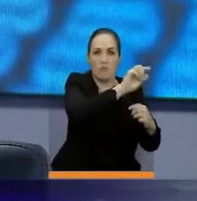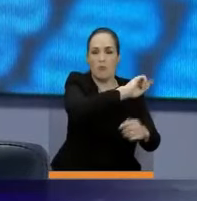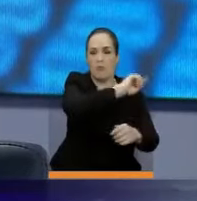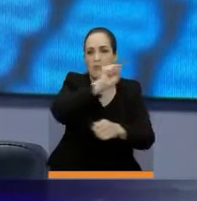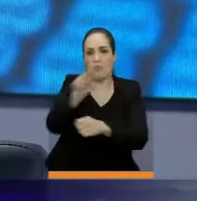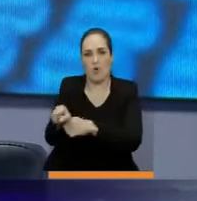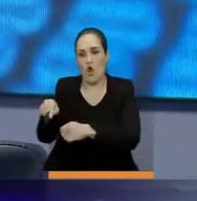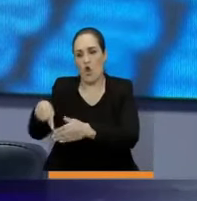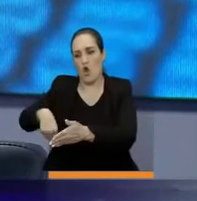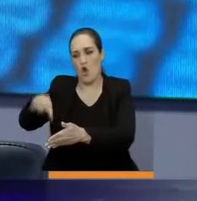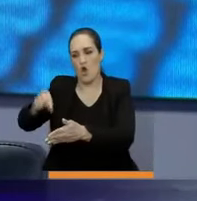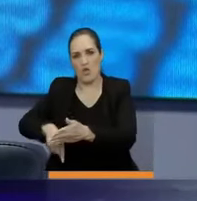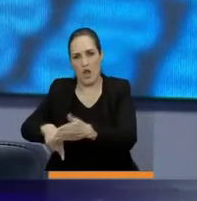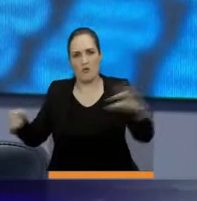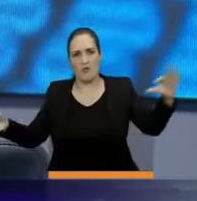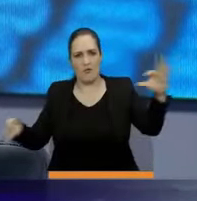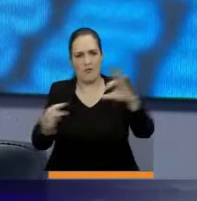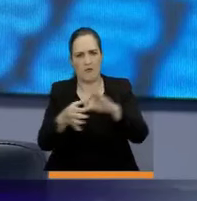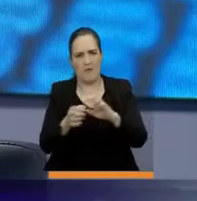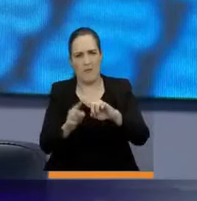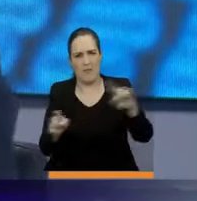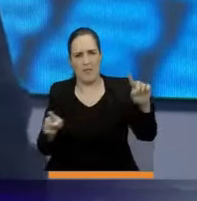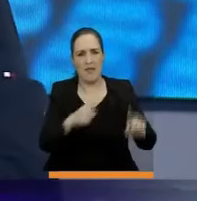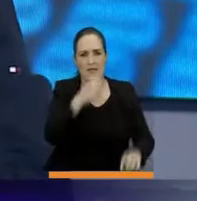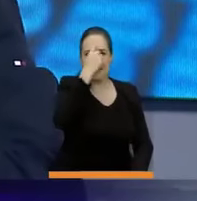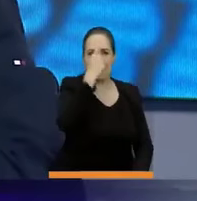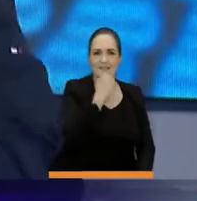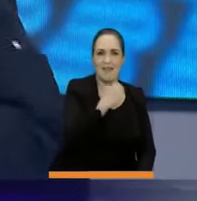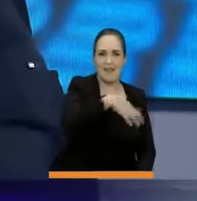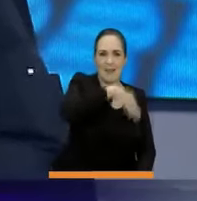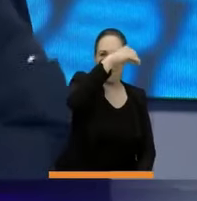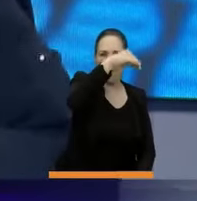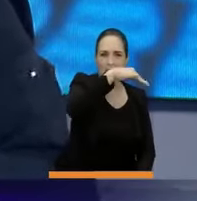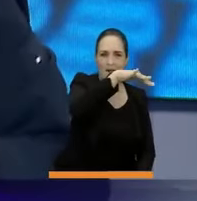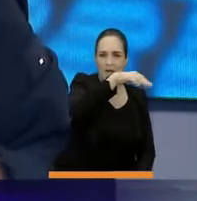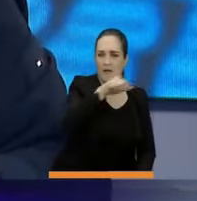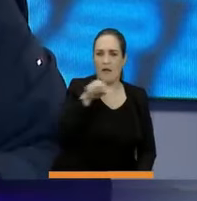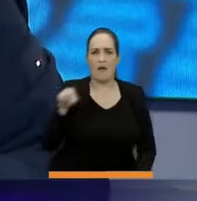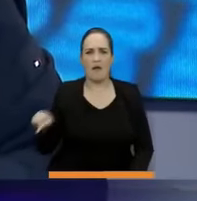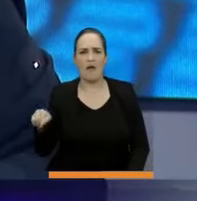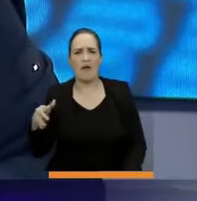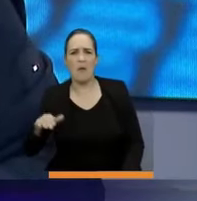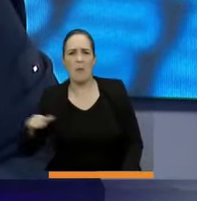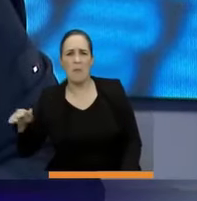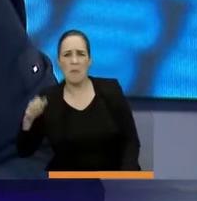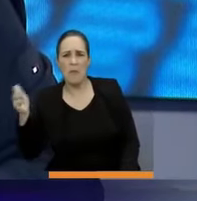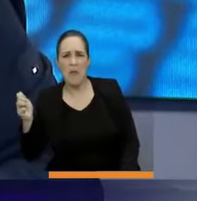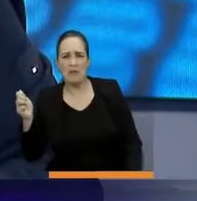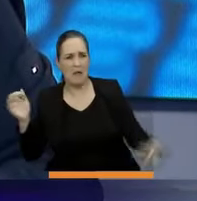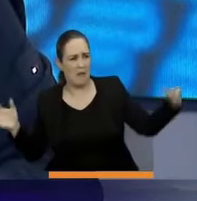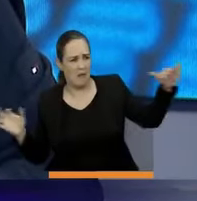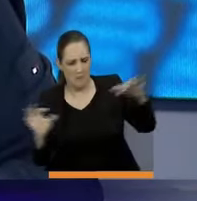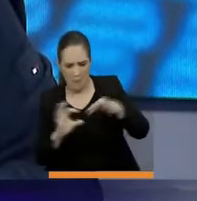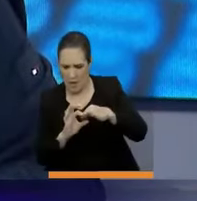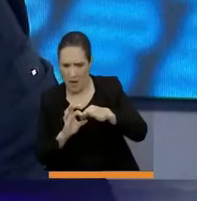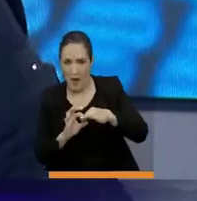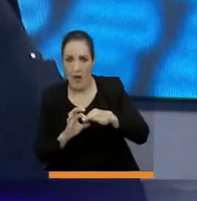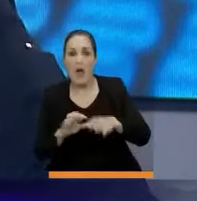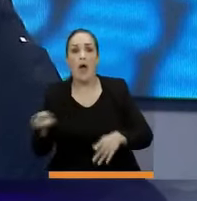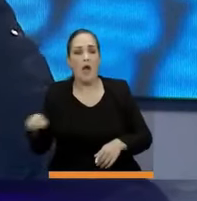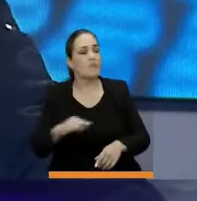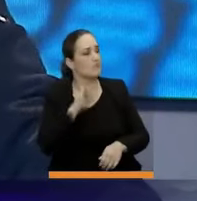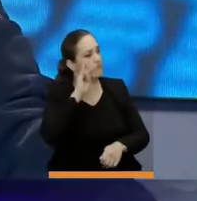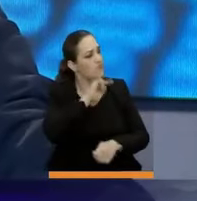hay una falta de información. Este gobierno ha logrado por lo menos empezar a develar qué es lo que está detrás de la ejecución de los recursos de la